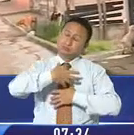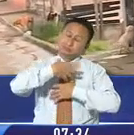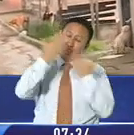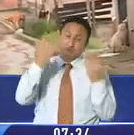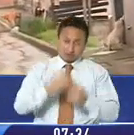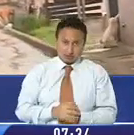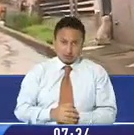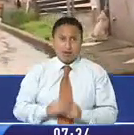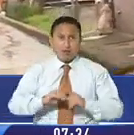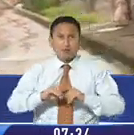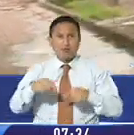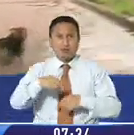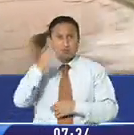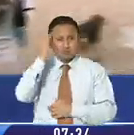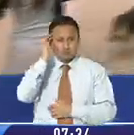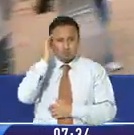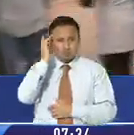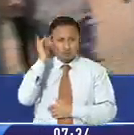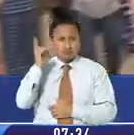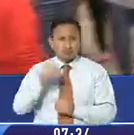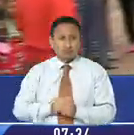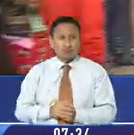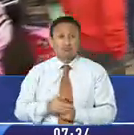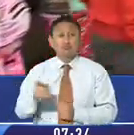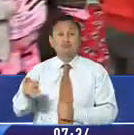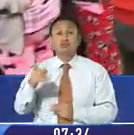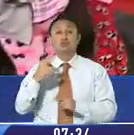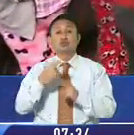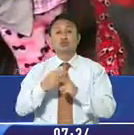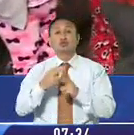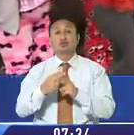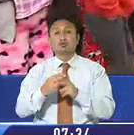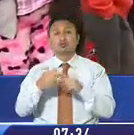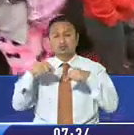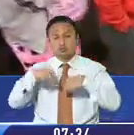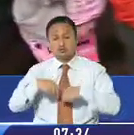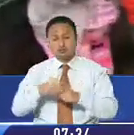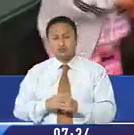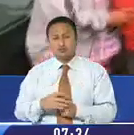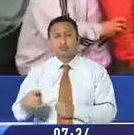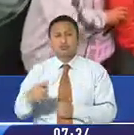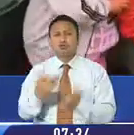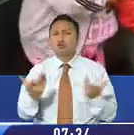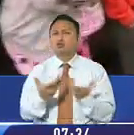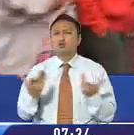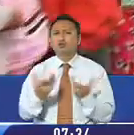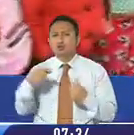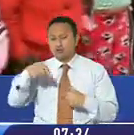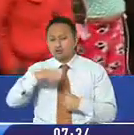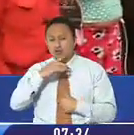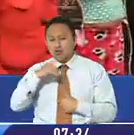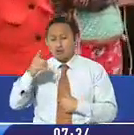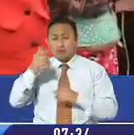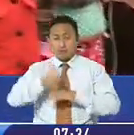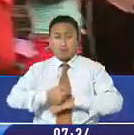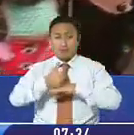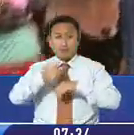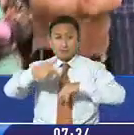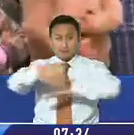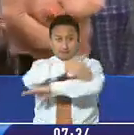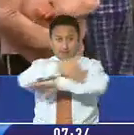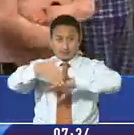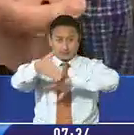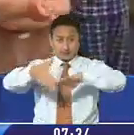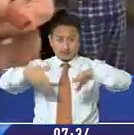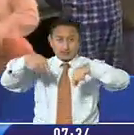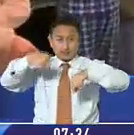su preocupación. Vecino, ayúdeme con su nombre y coménteme exactamente dónde está la fuga de agua para que las autoridades competentes, que estoy segura